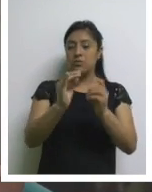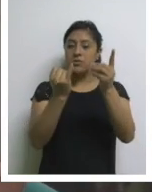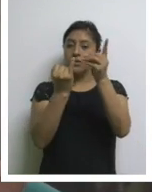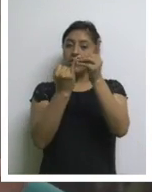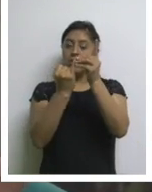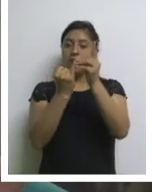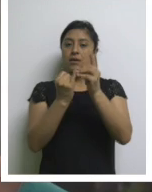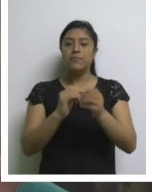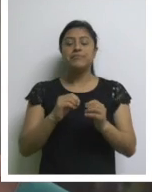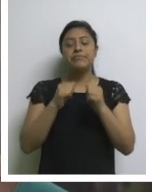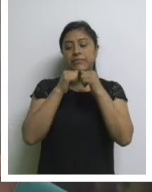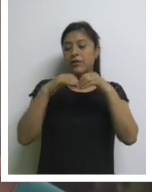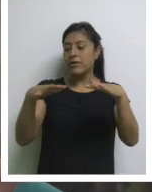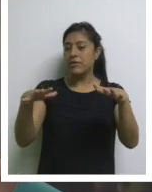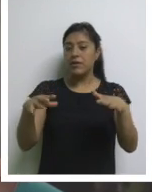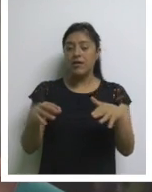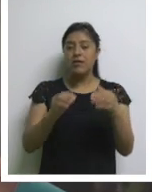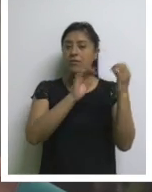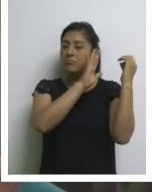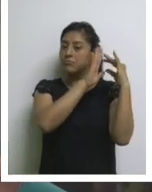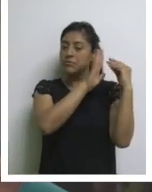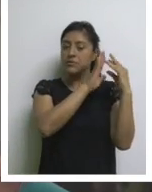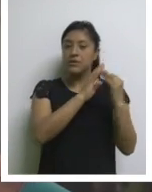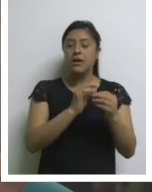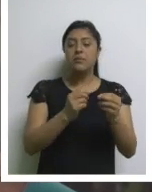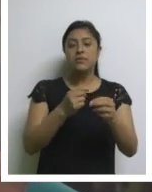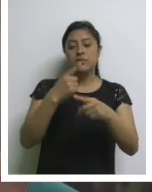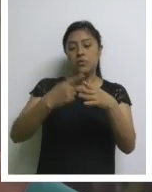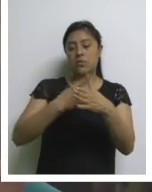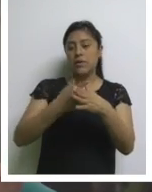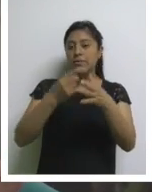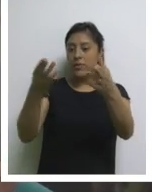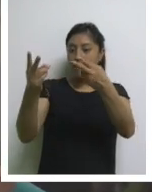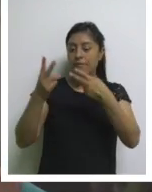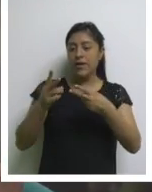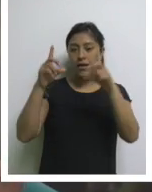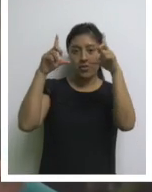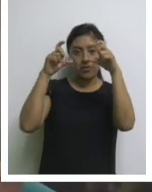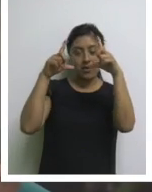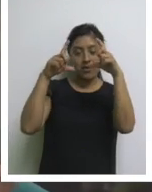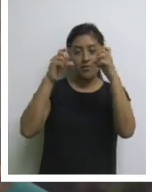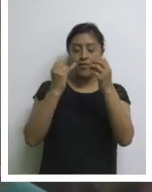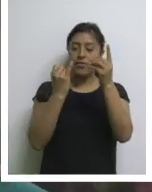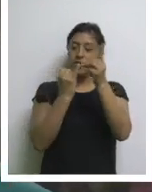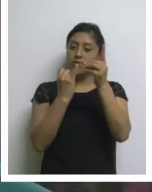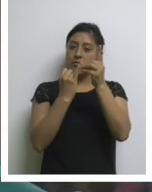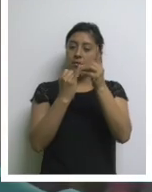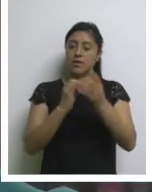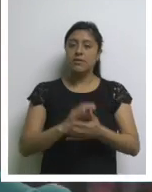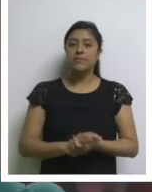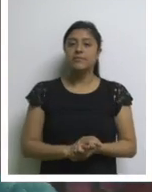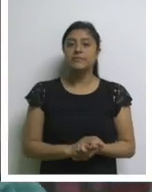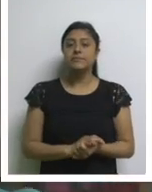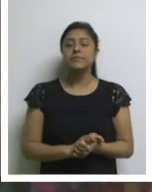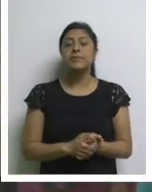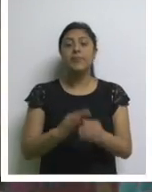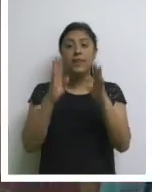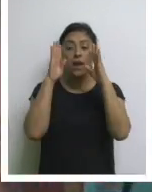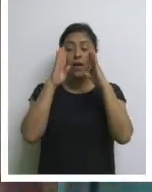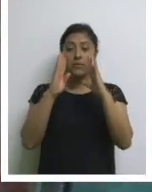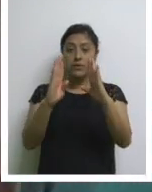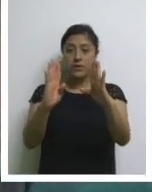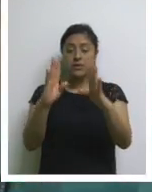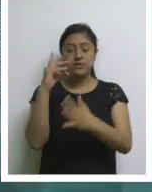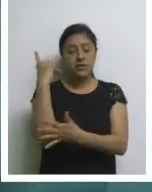evitar este tipo de cuestiones, es lo general, lo que recomendamos para una correcta toma de fotografía. Bueno,